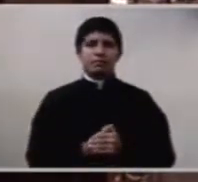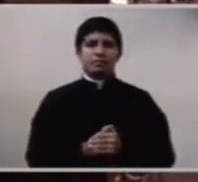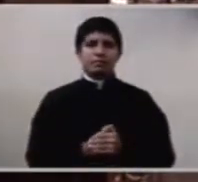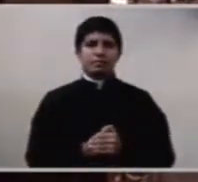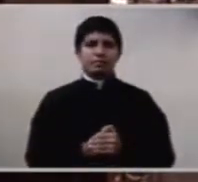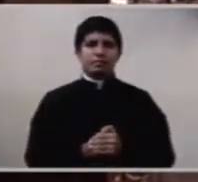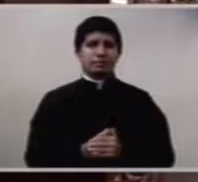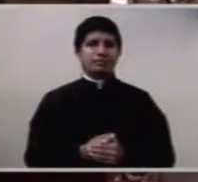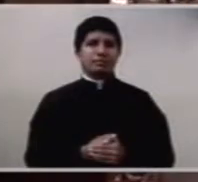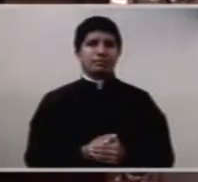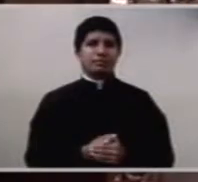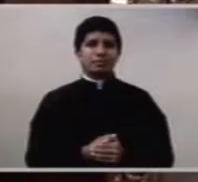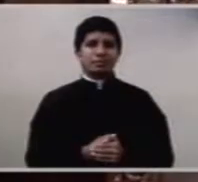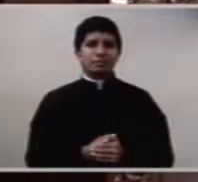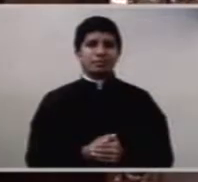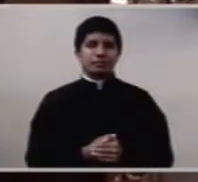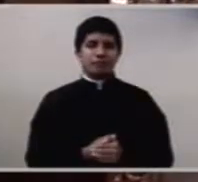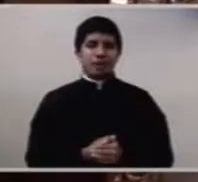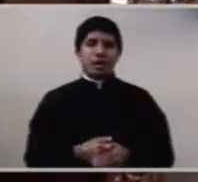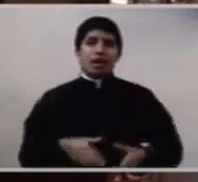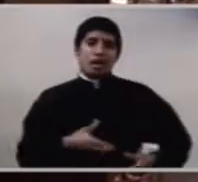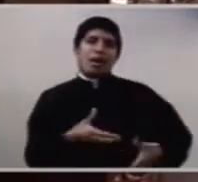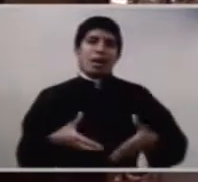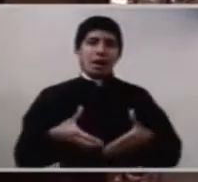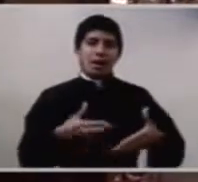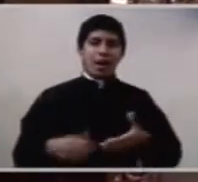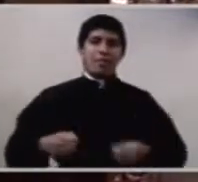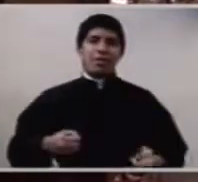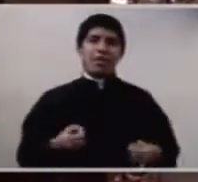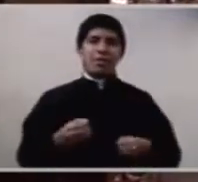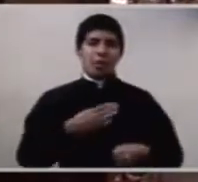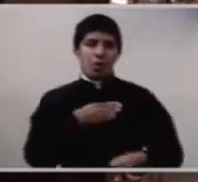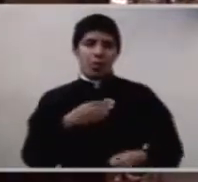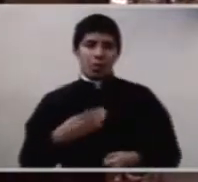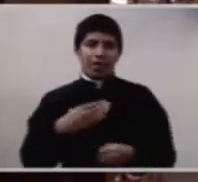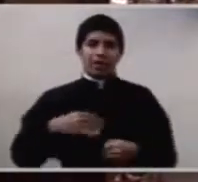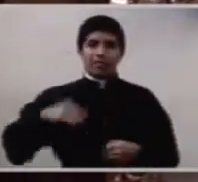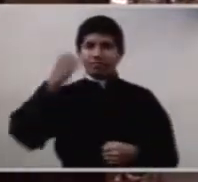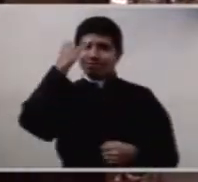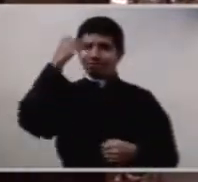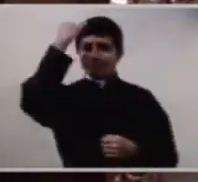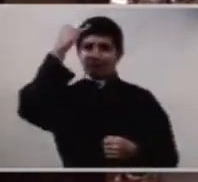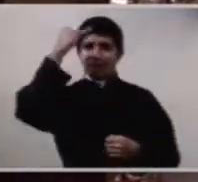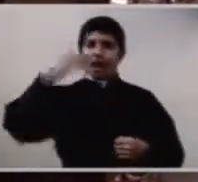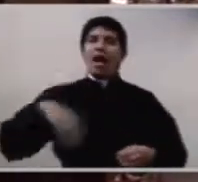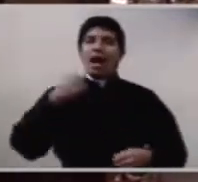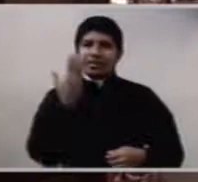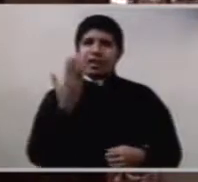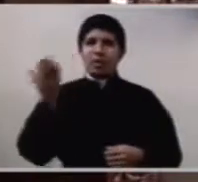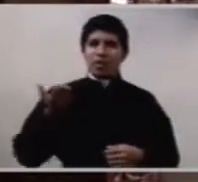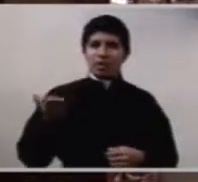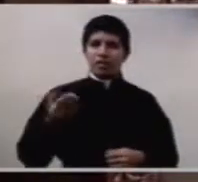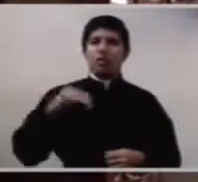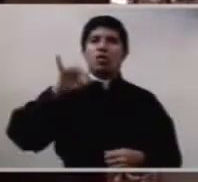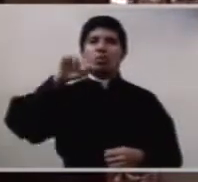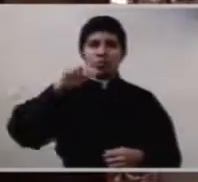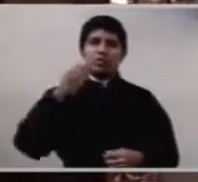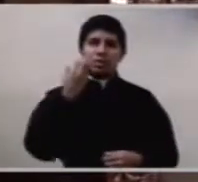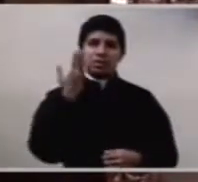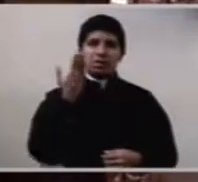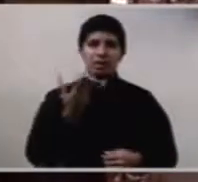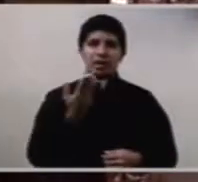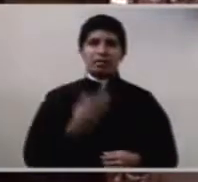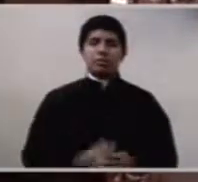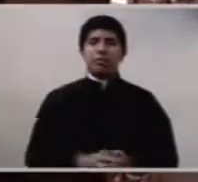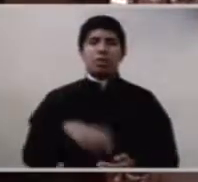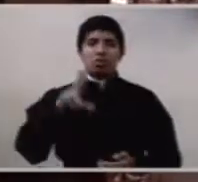empedrado de buenas intenciones. No basta entonces con que le digamos a Dios nuestro Señor que sí, sino